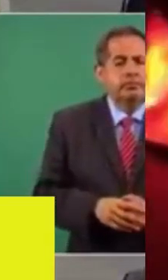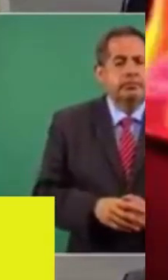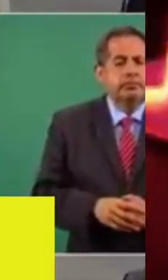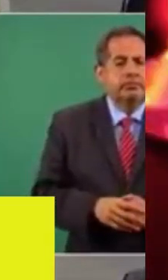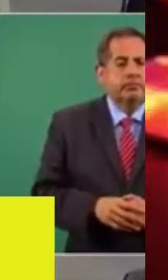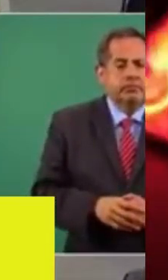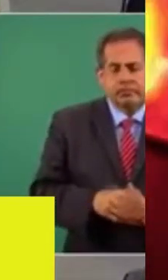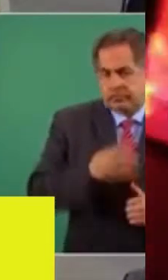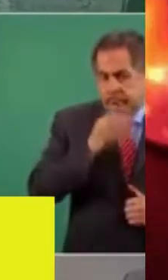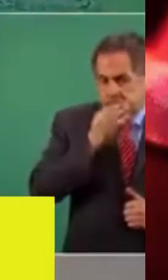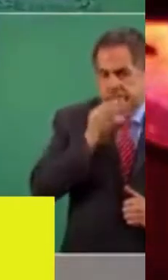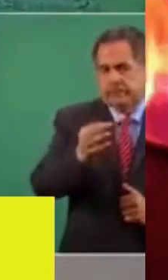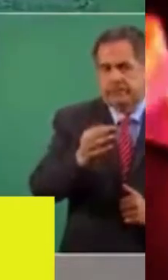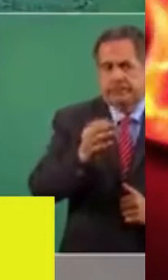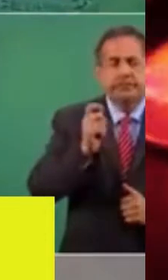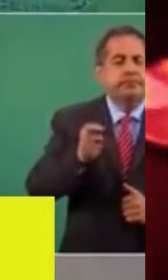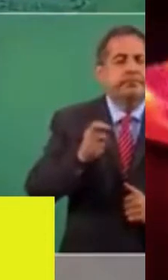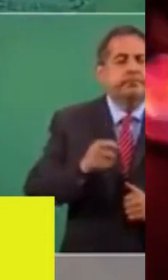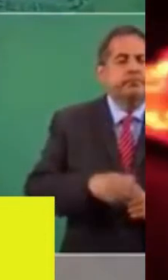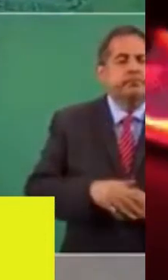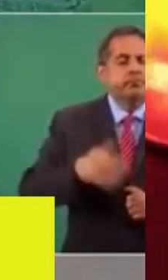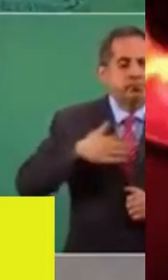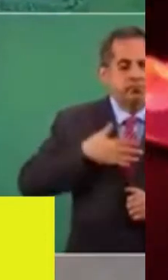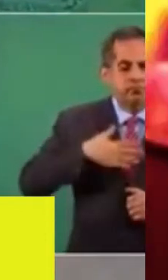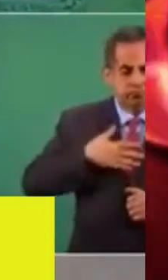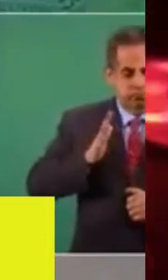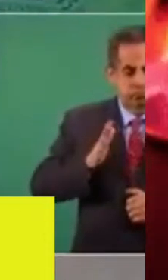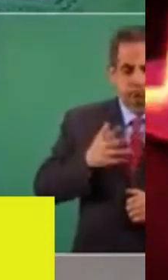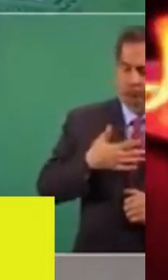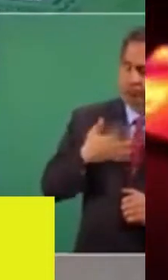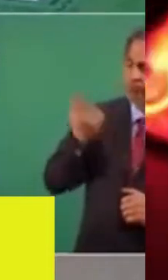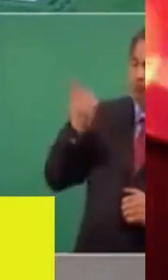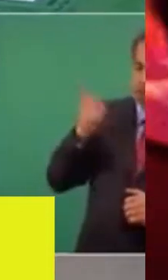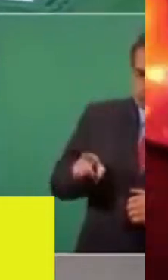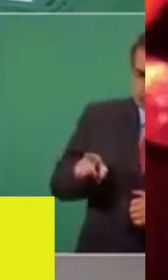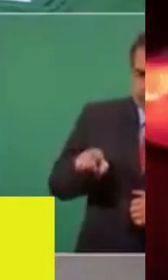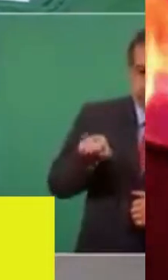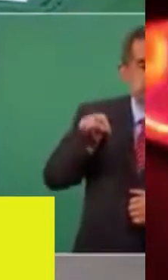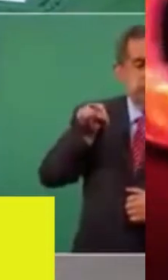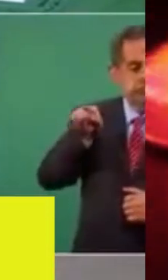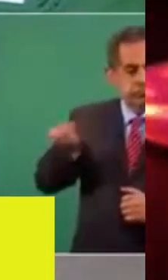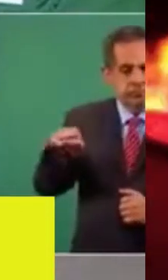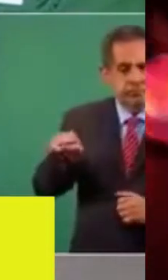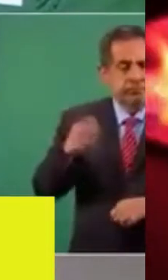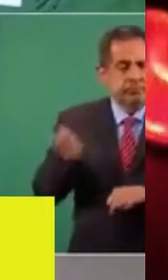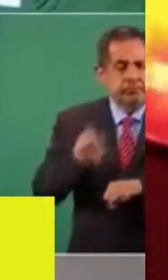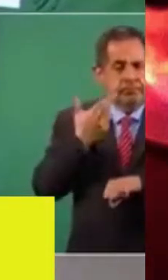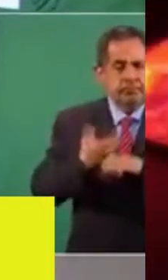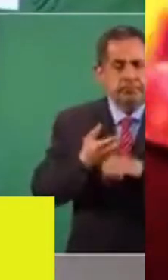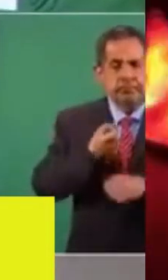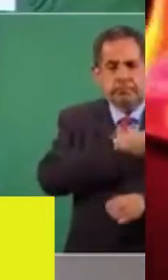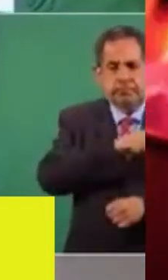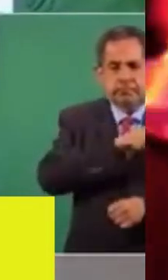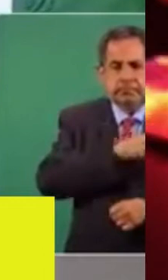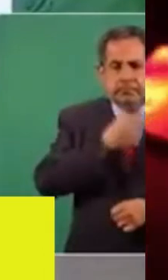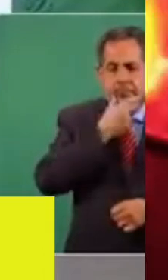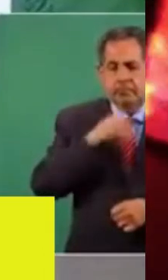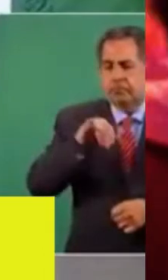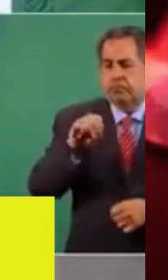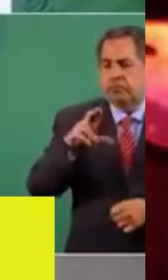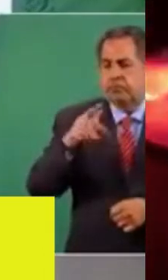Quiero adelantar que he dado instrucciones al secretario de Salud, al doctor Jorge